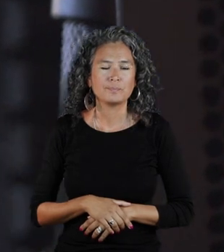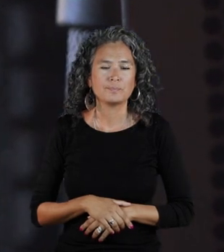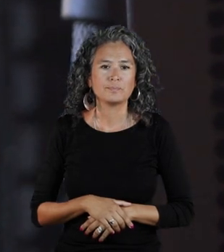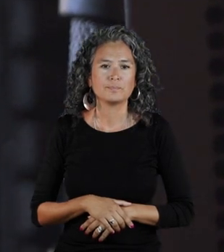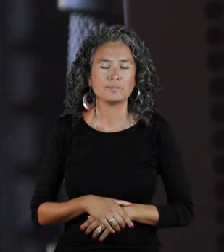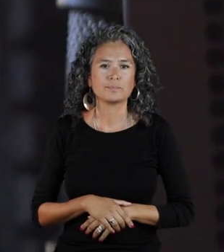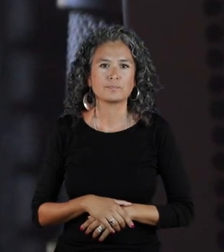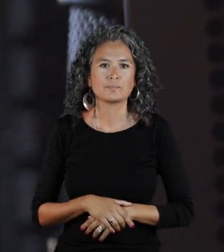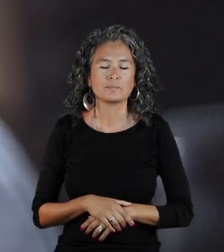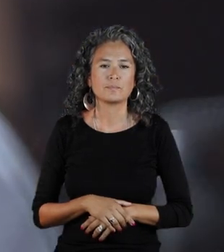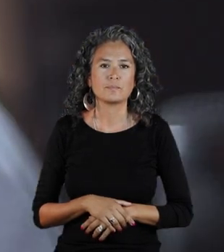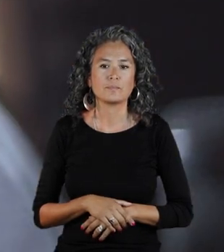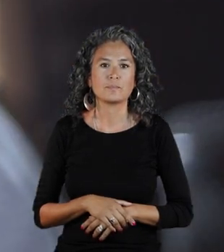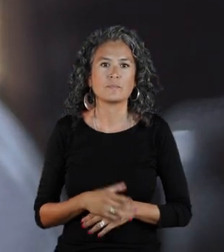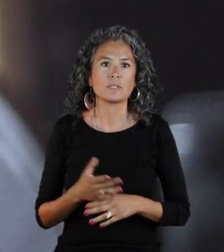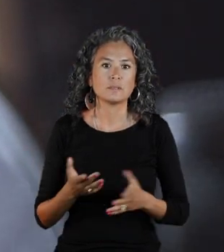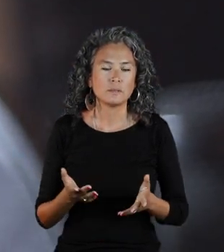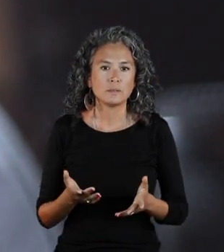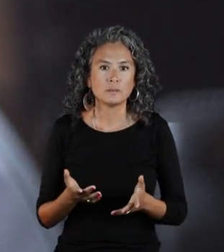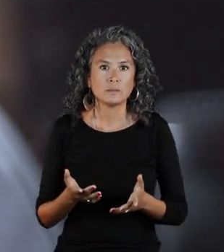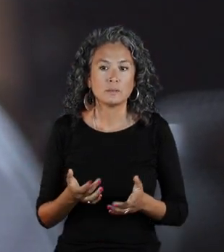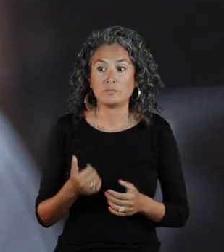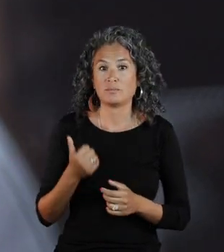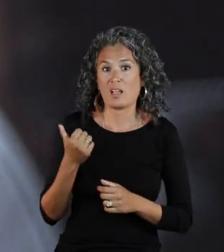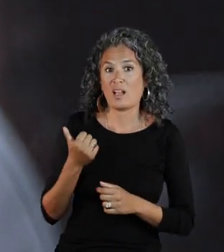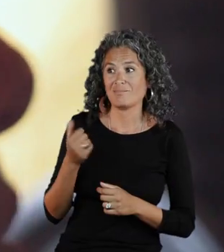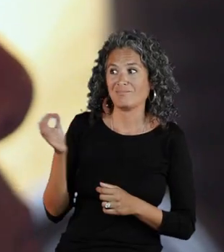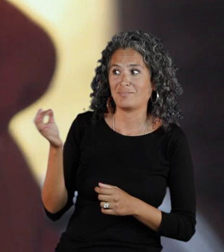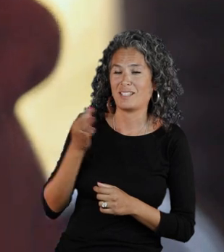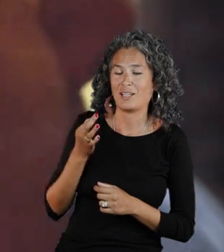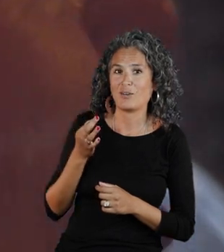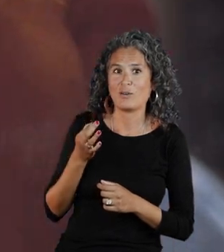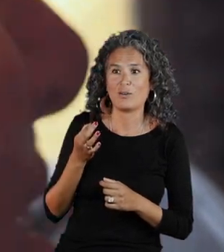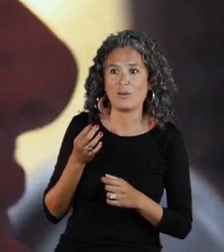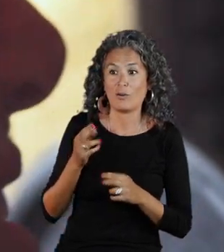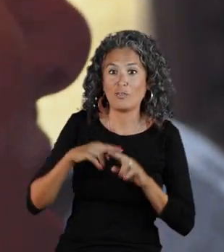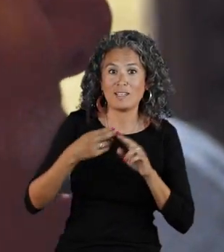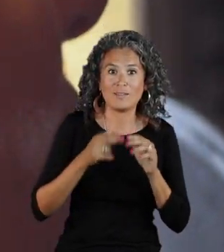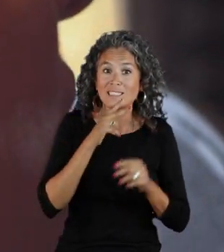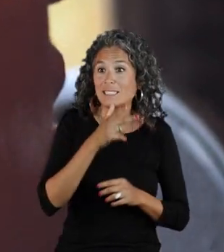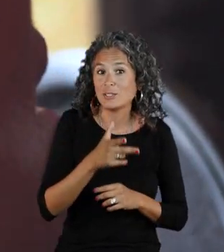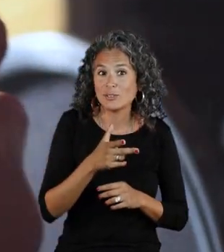Y fue él el que me dijo si somos papás otra vez.